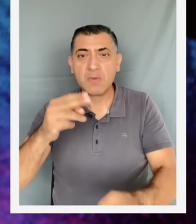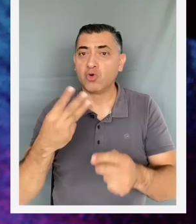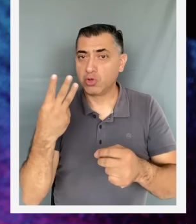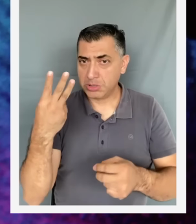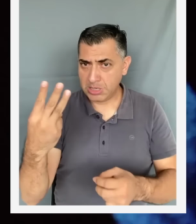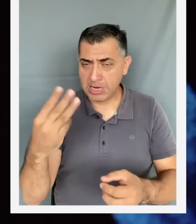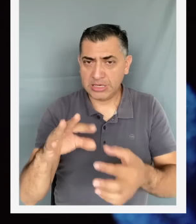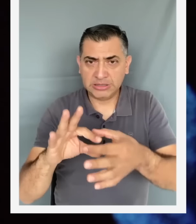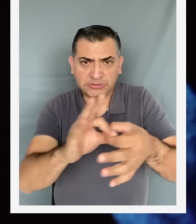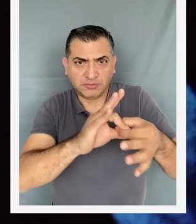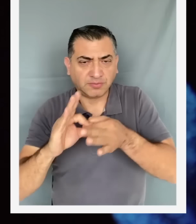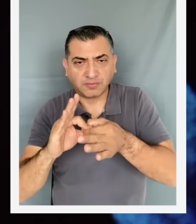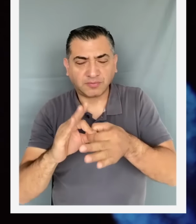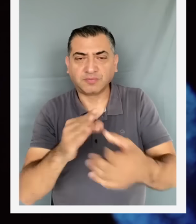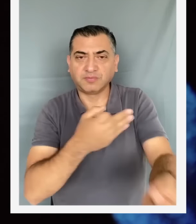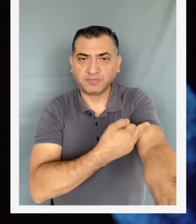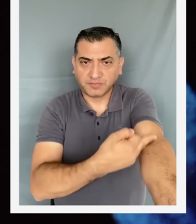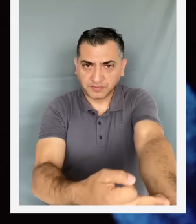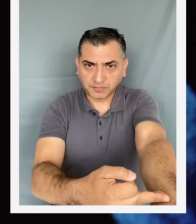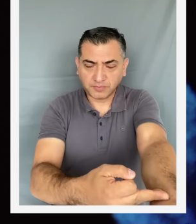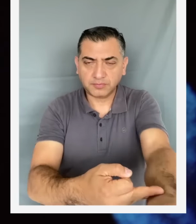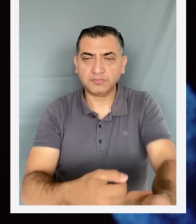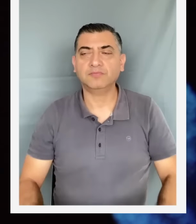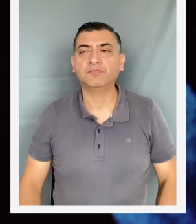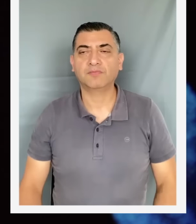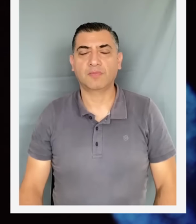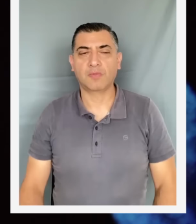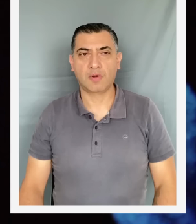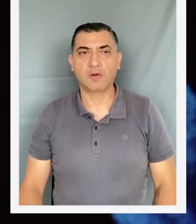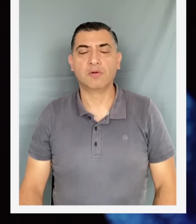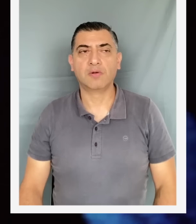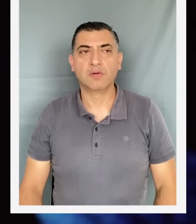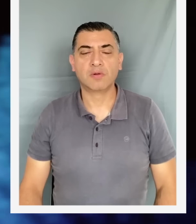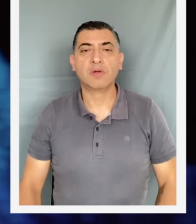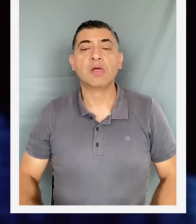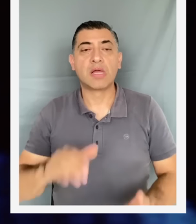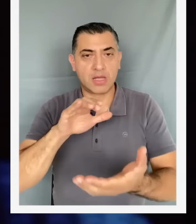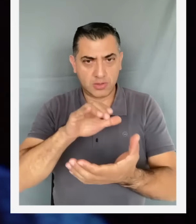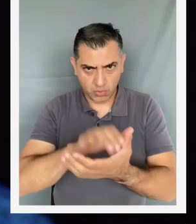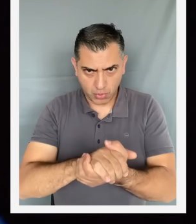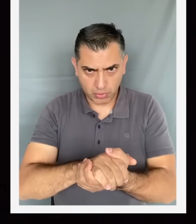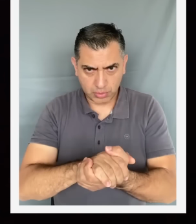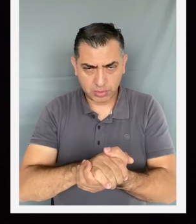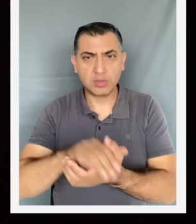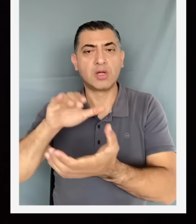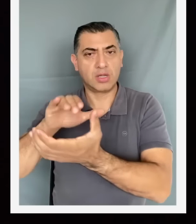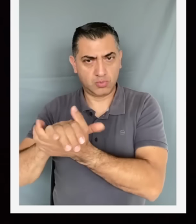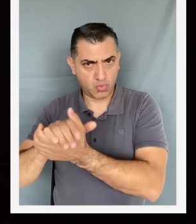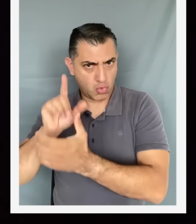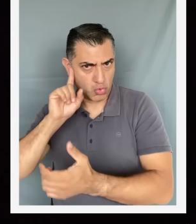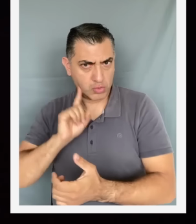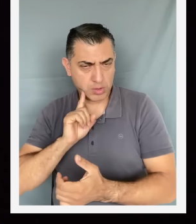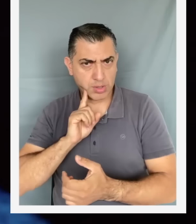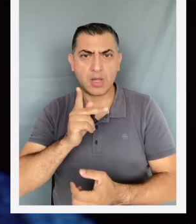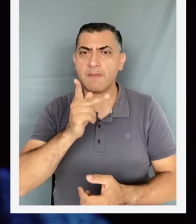familiares que habla colosenses capítulo 3 desde el versículo 18 si lo observan esposos esposas